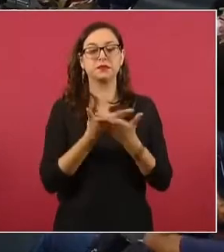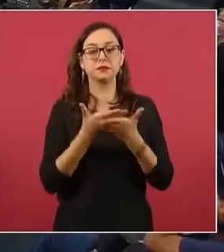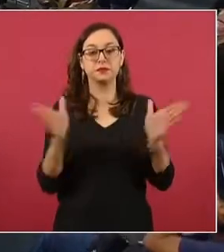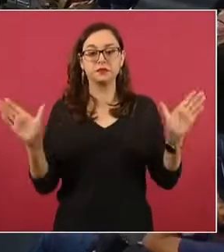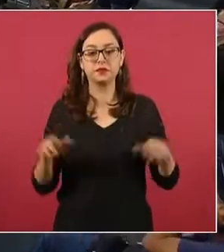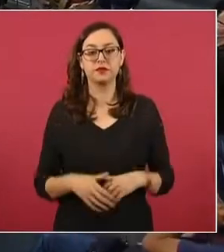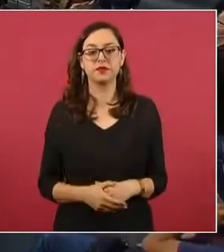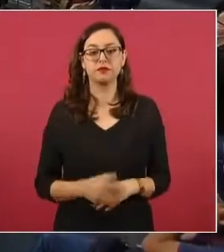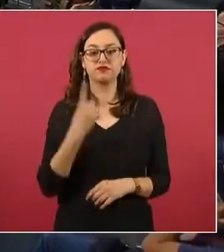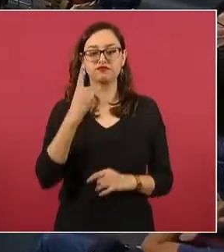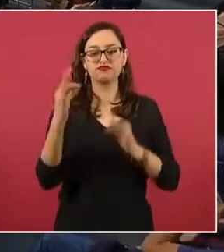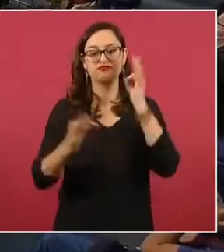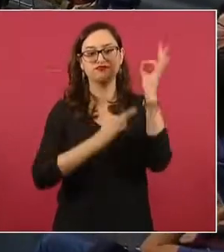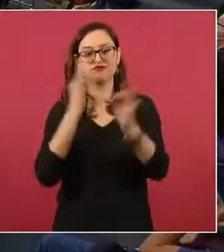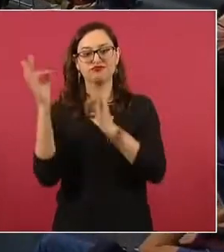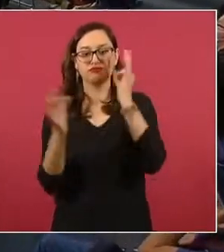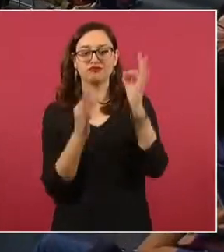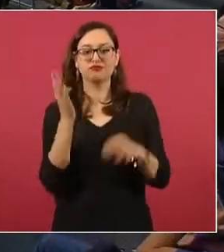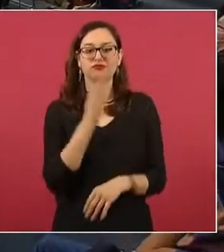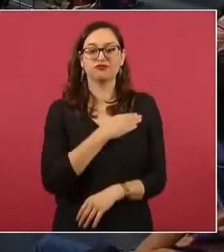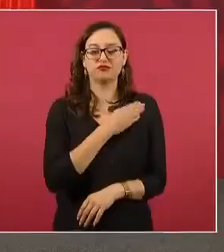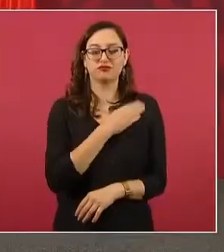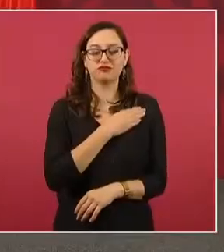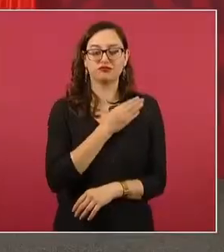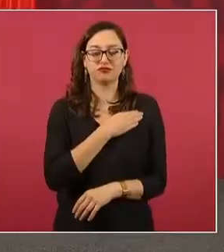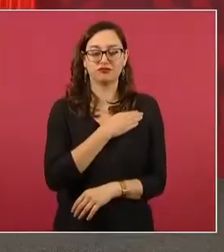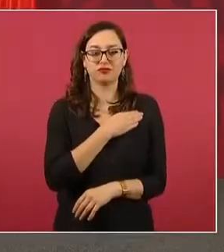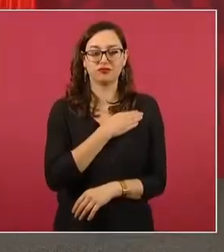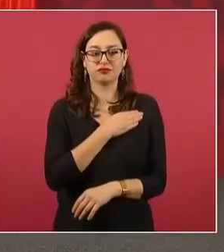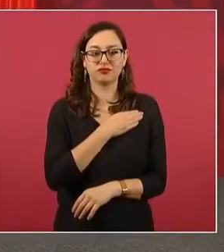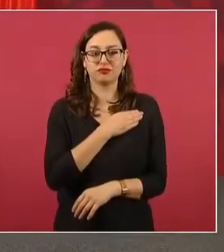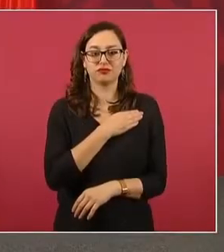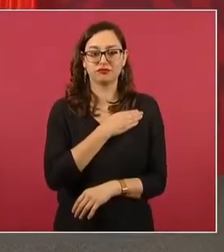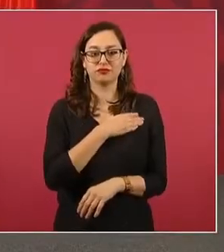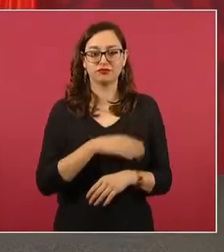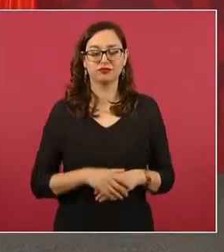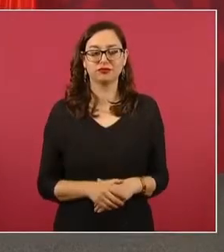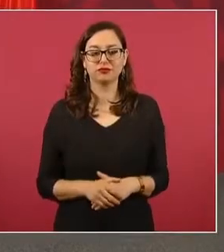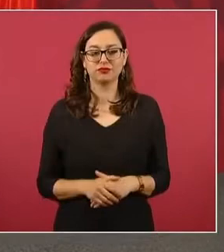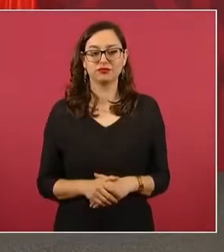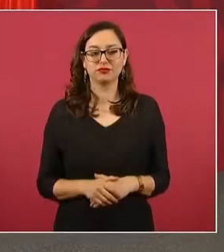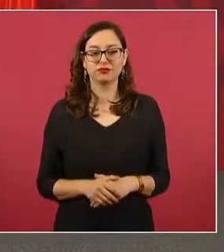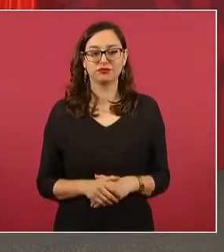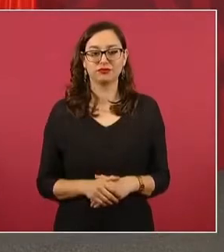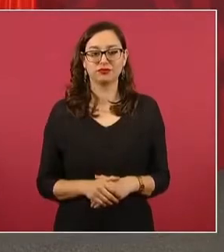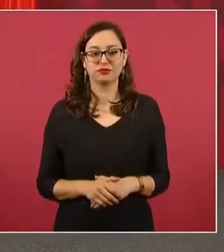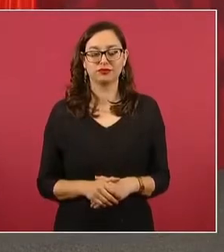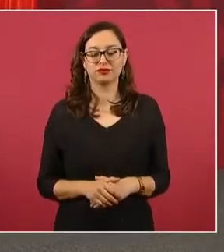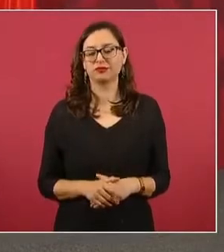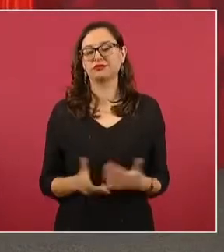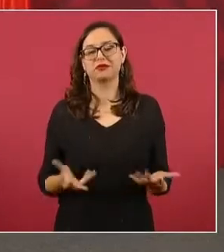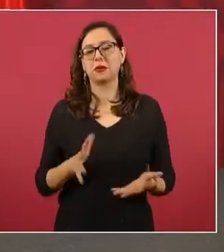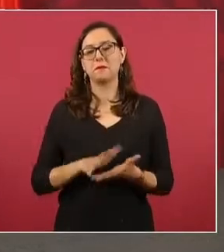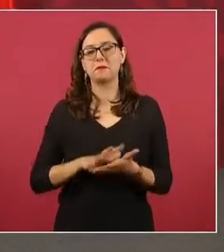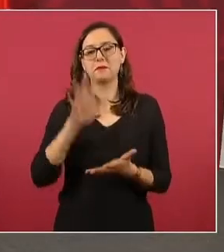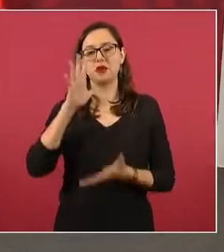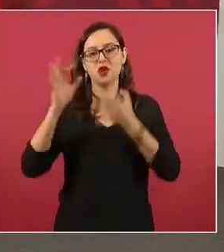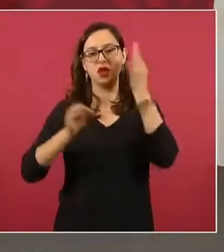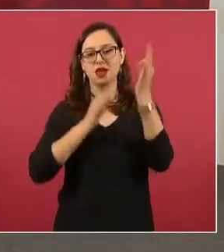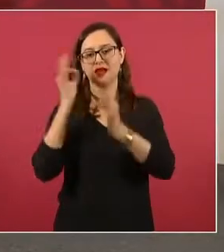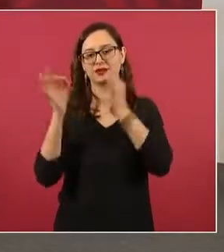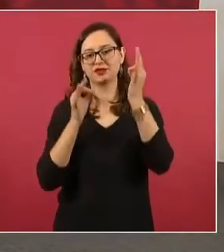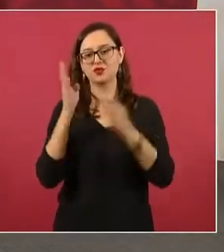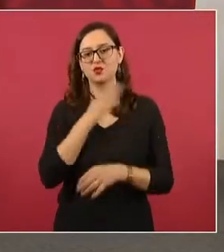Una noticia buena, bueno, a todas, la mayoría de las noticias son buenas.